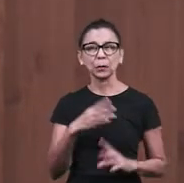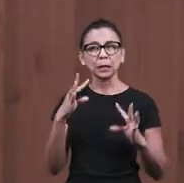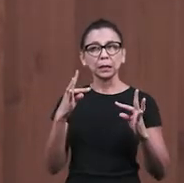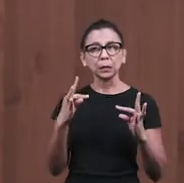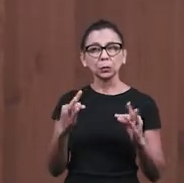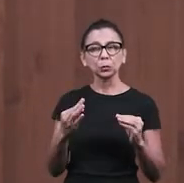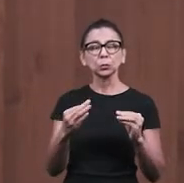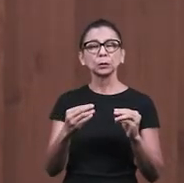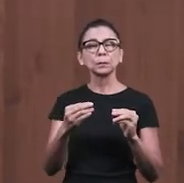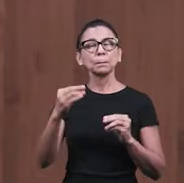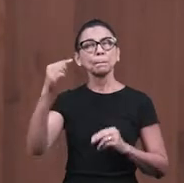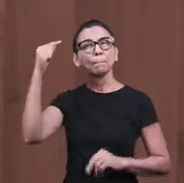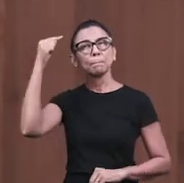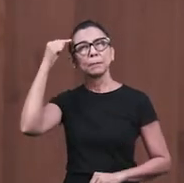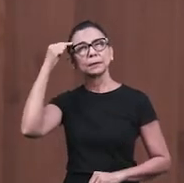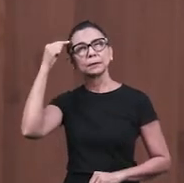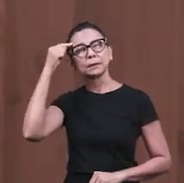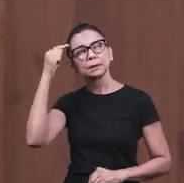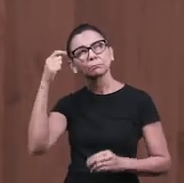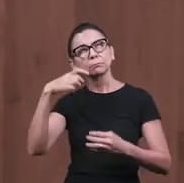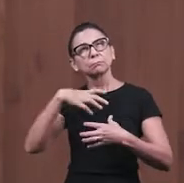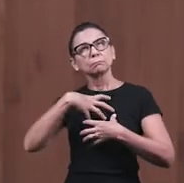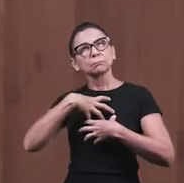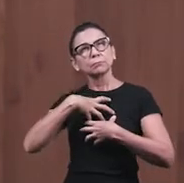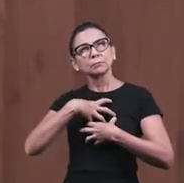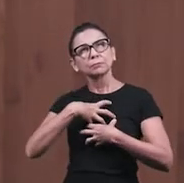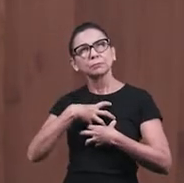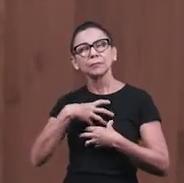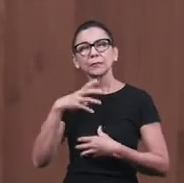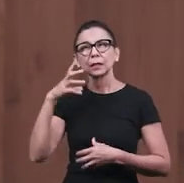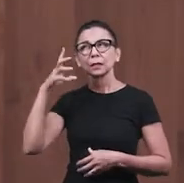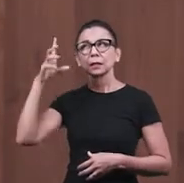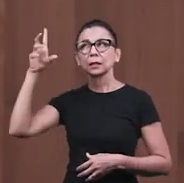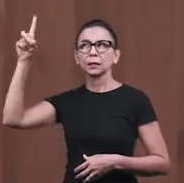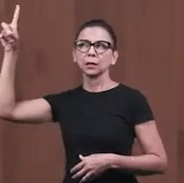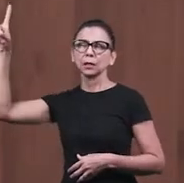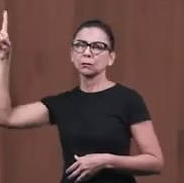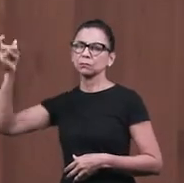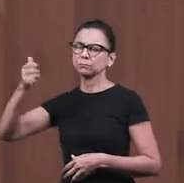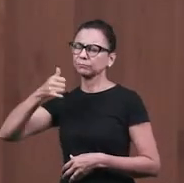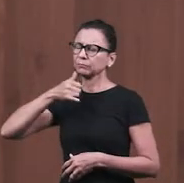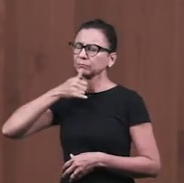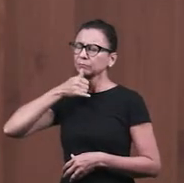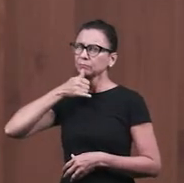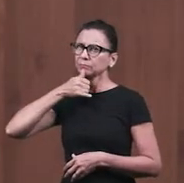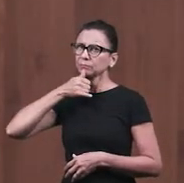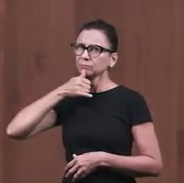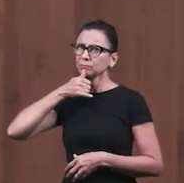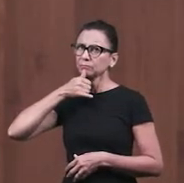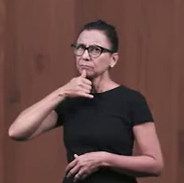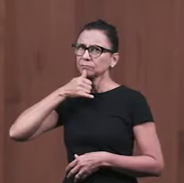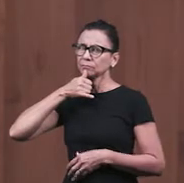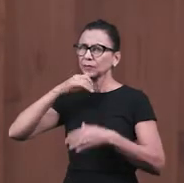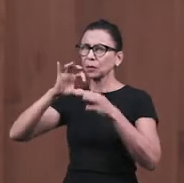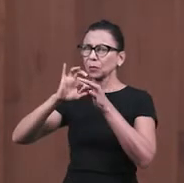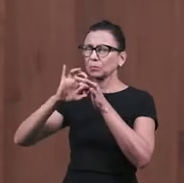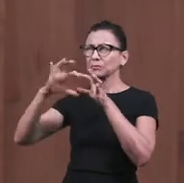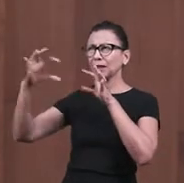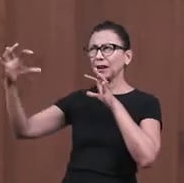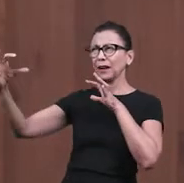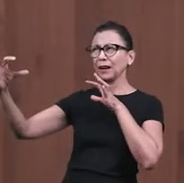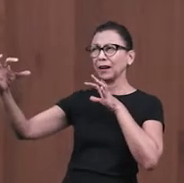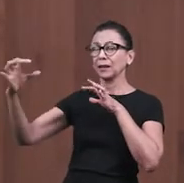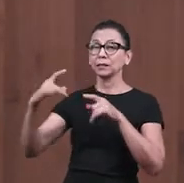sentimos, que entristece a Dios y nos aparta de Él. Mas la sangre de Jesús, que es el Espíritu Santo de